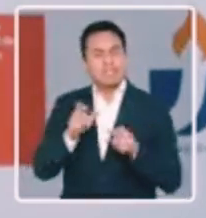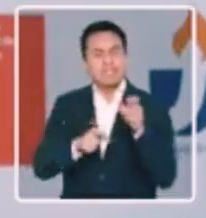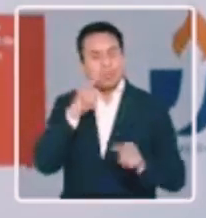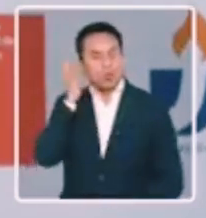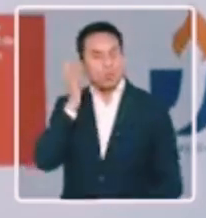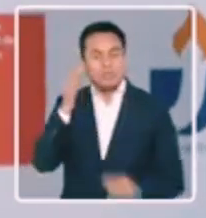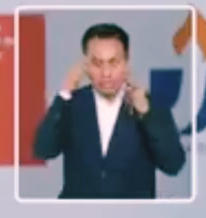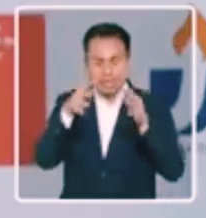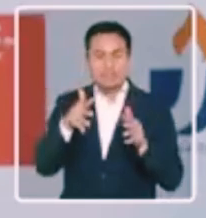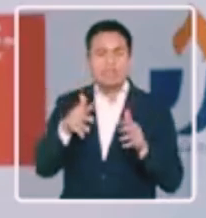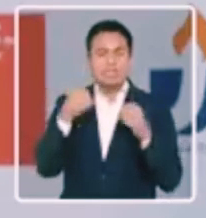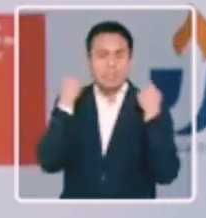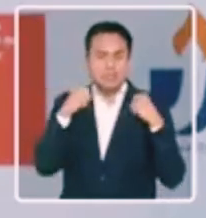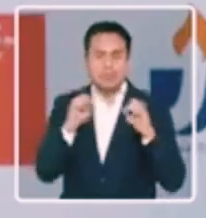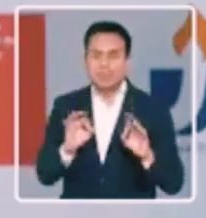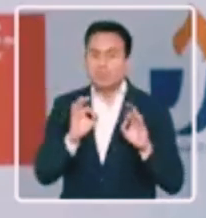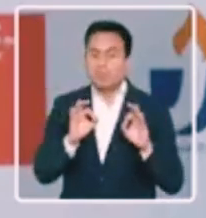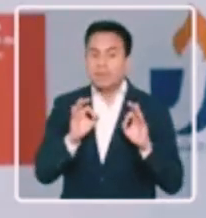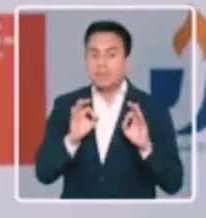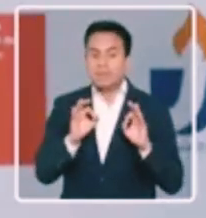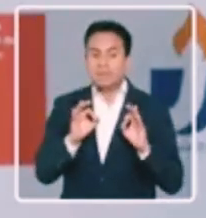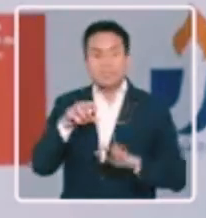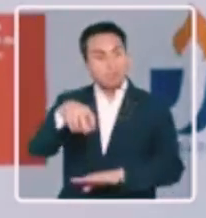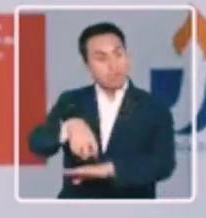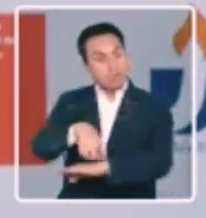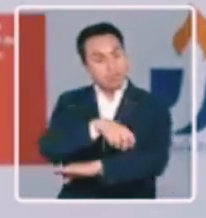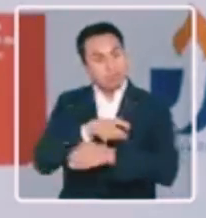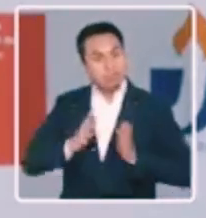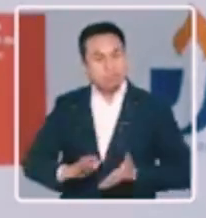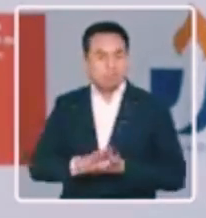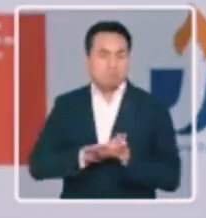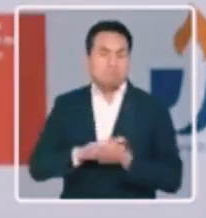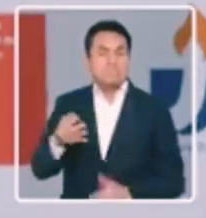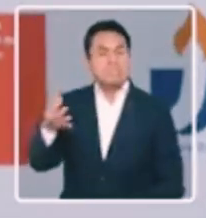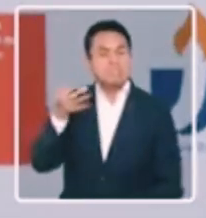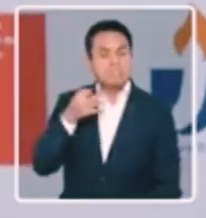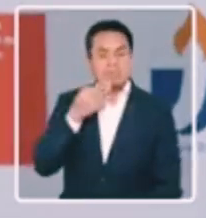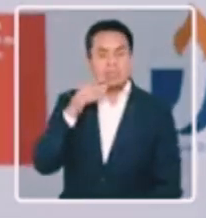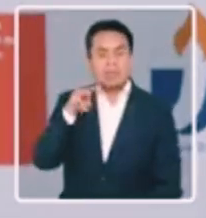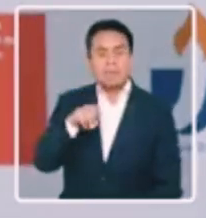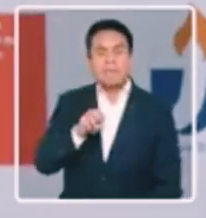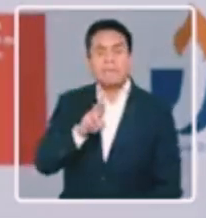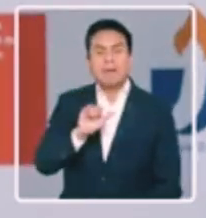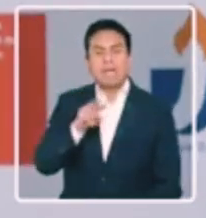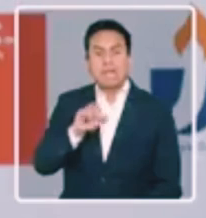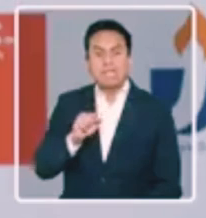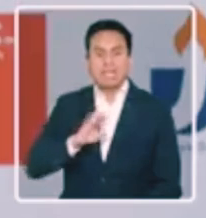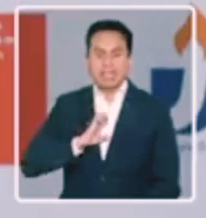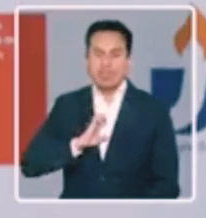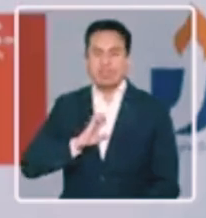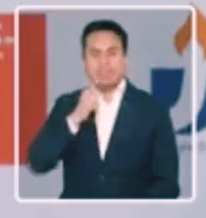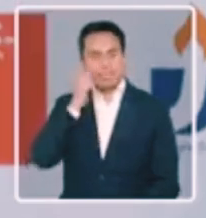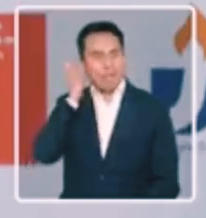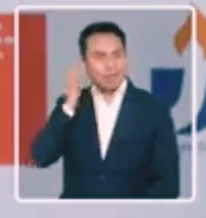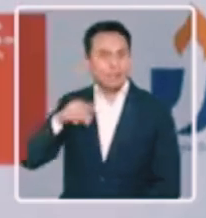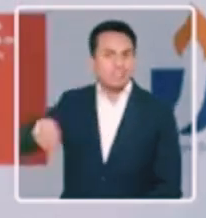chicas que quieran dedicarse al deporte particularmente si uno es de región como bien decía Mariana a los entrenador y las